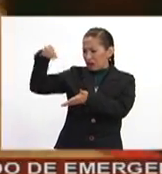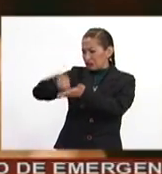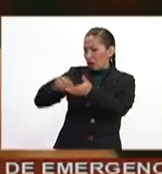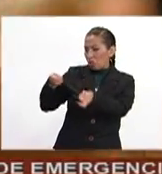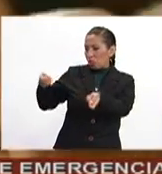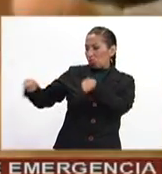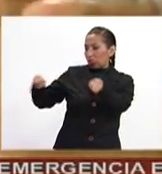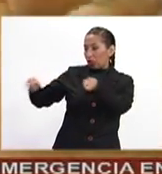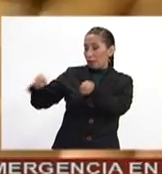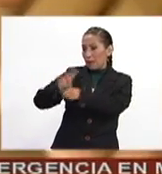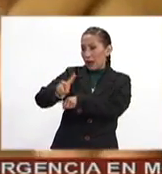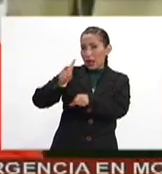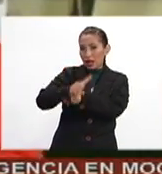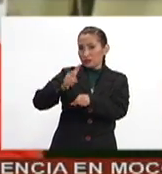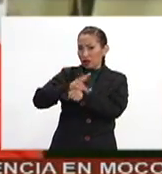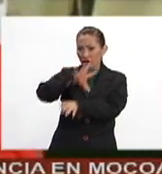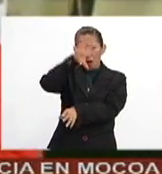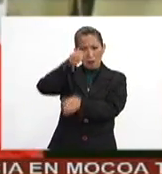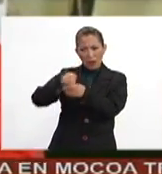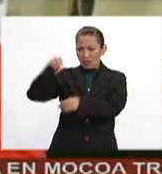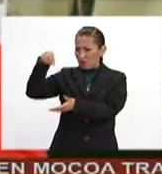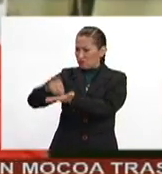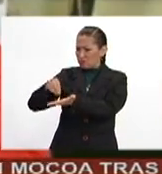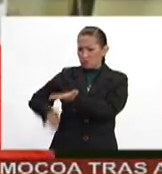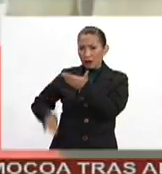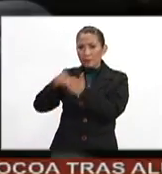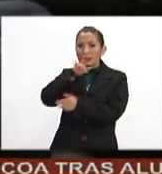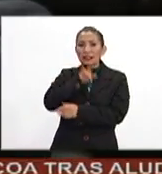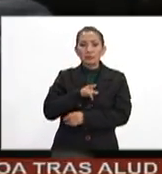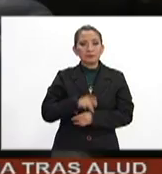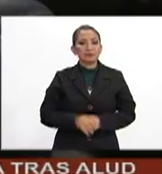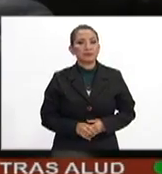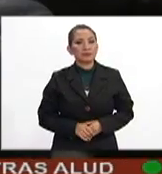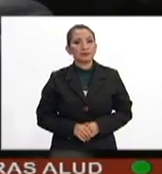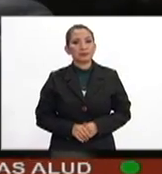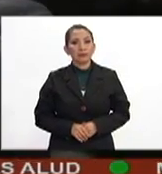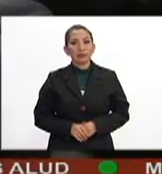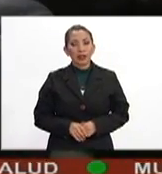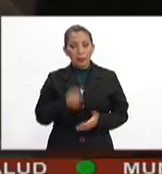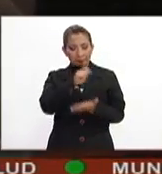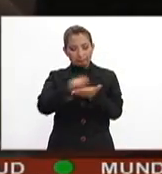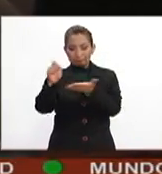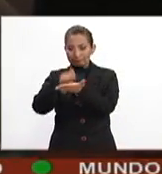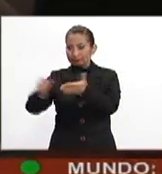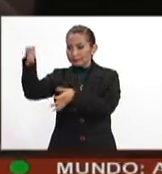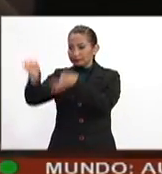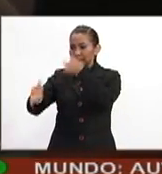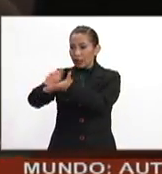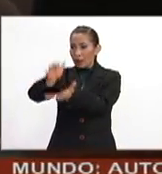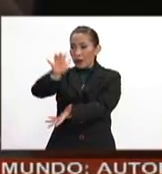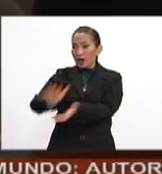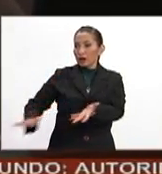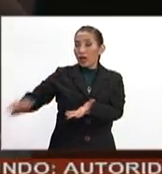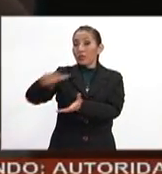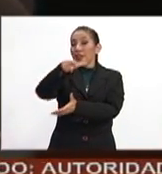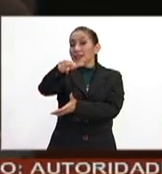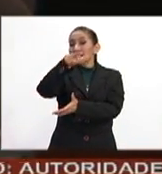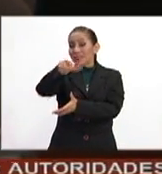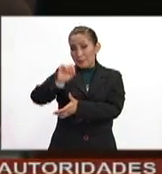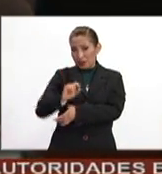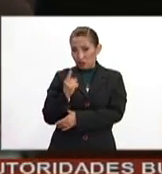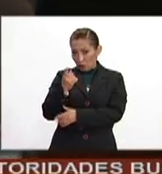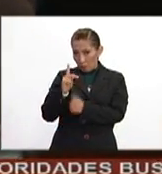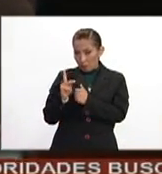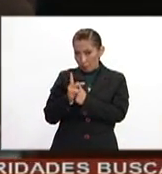de manipulaciones sobre Venezuela, plagado totalmente de mentiras. El texto fue aprobado por mayoría por 17 de los